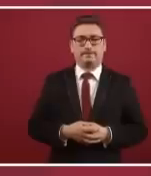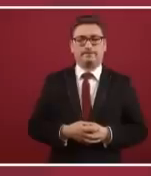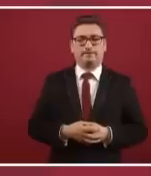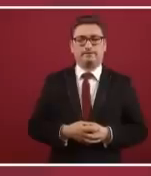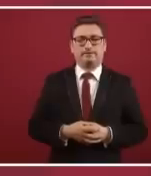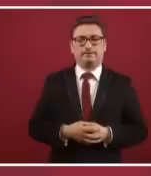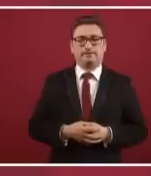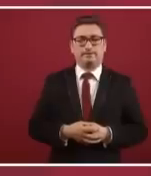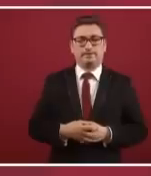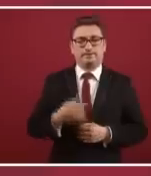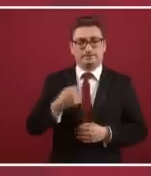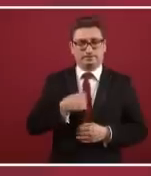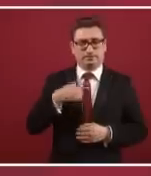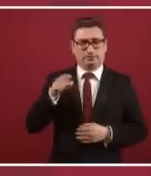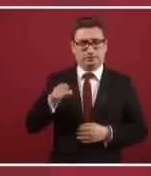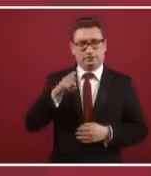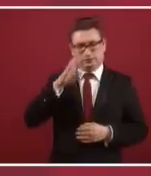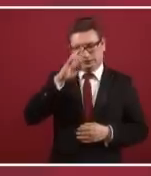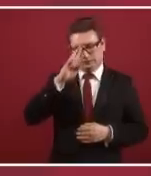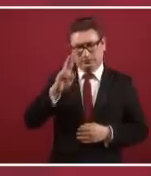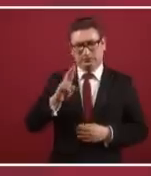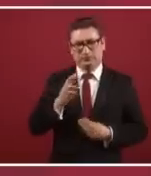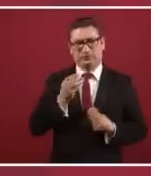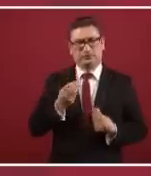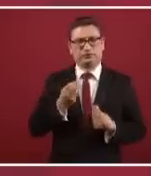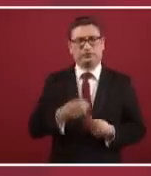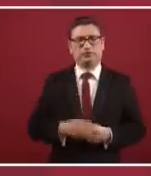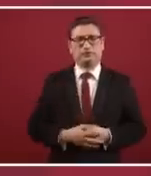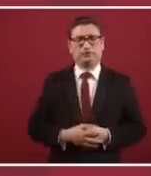lo respeto mucho.